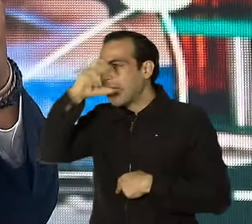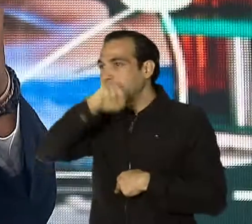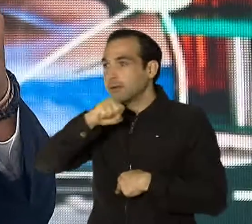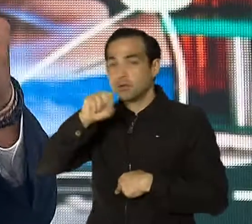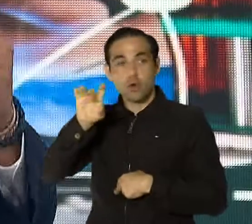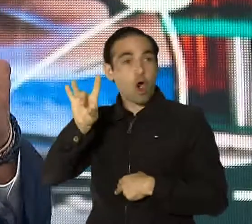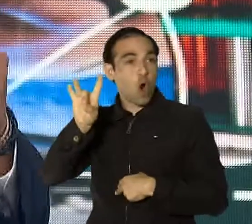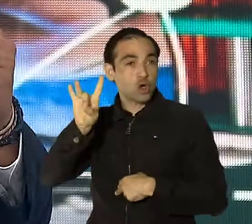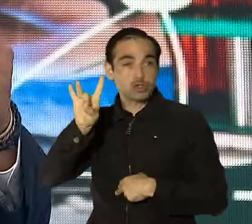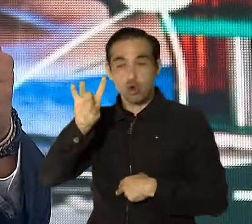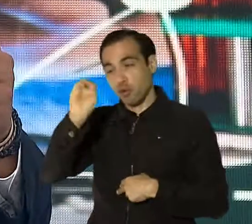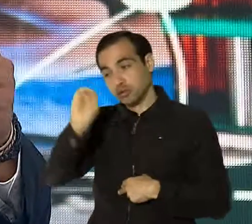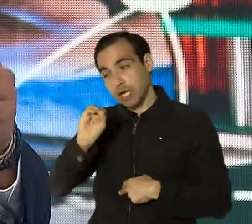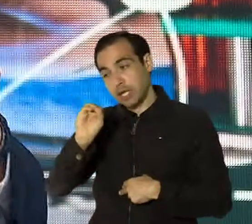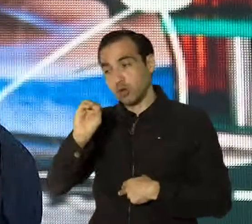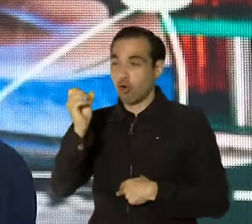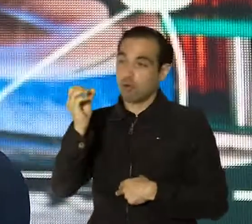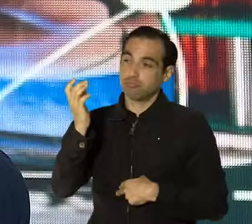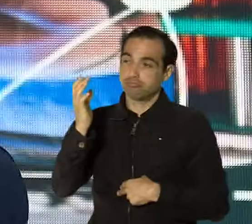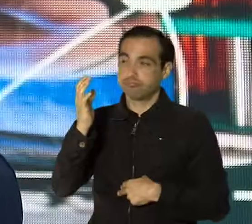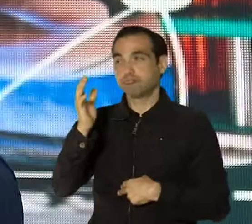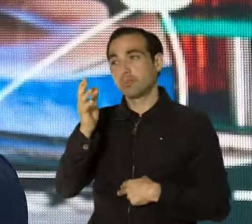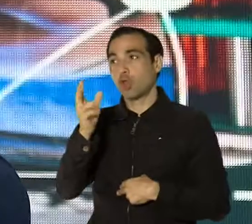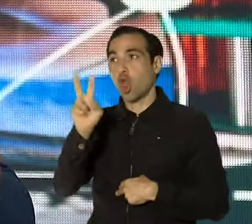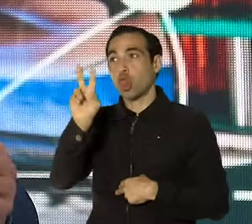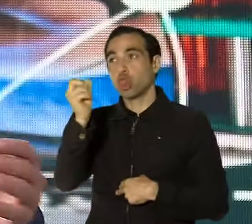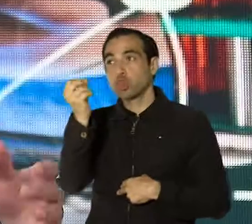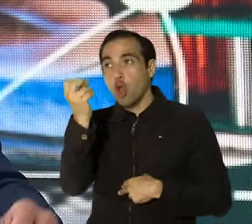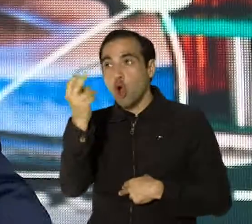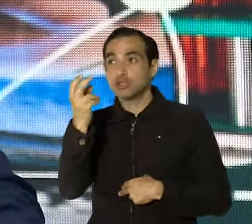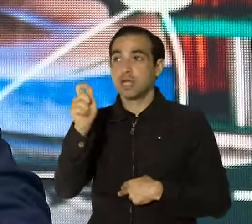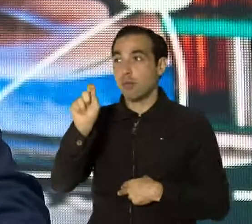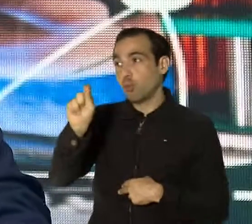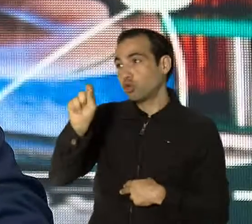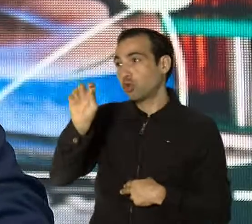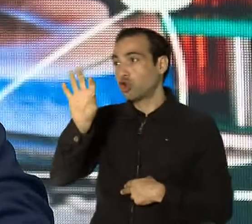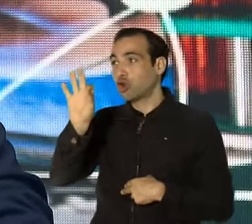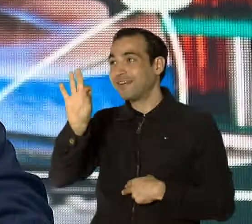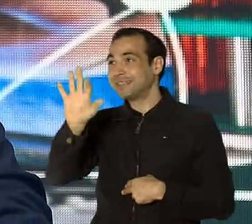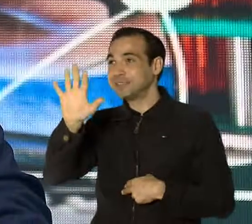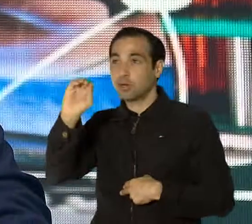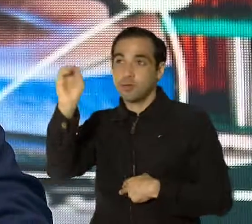un 12 o un 12.95 o de un 9 a un 12.95 o un 10.95